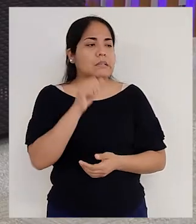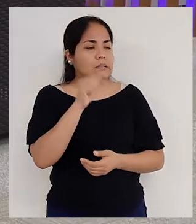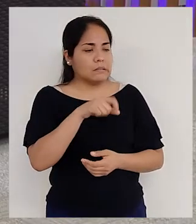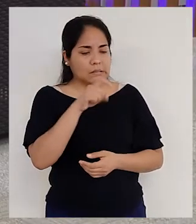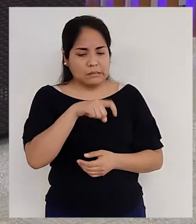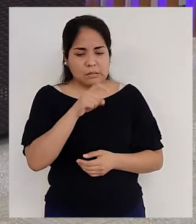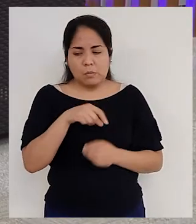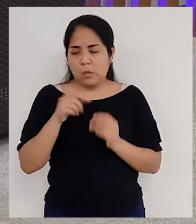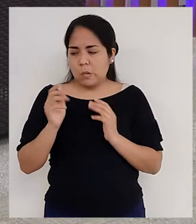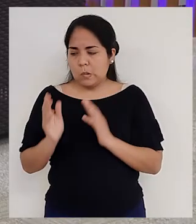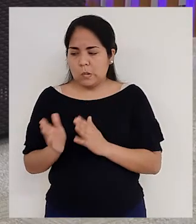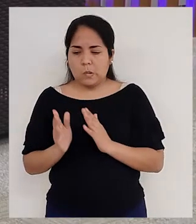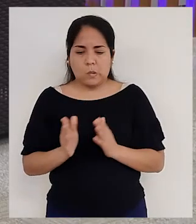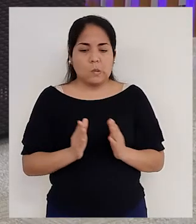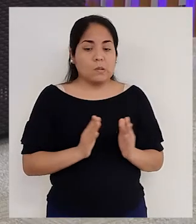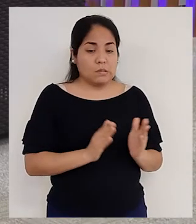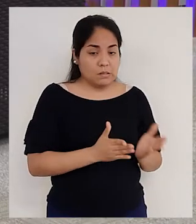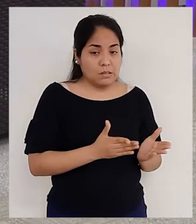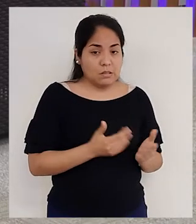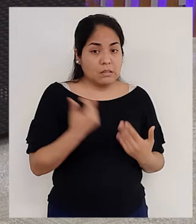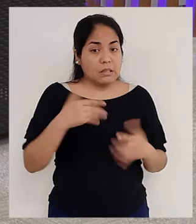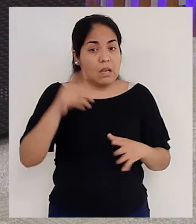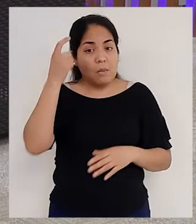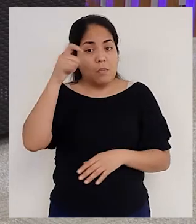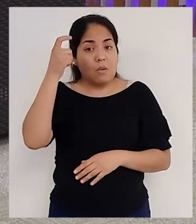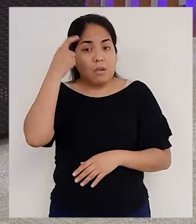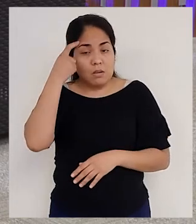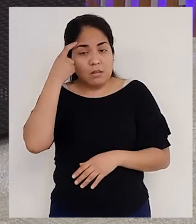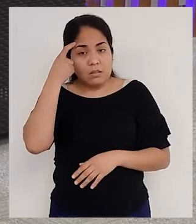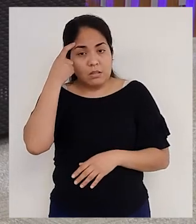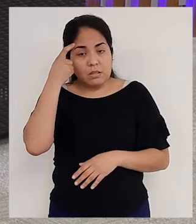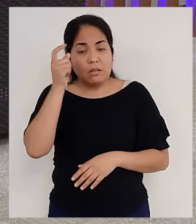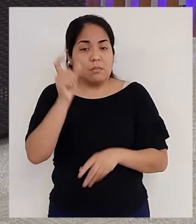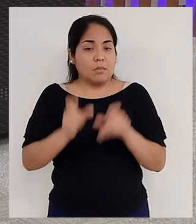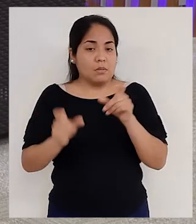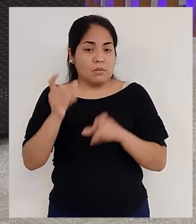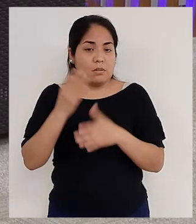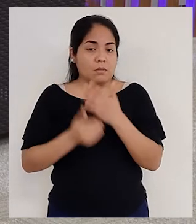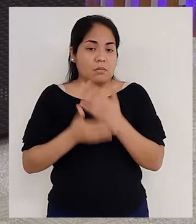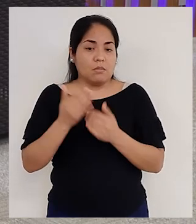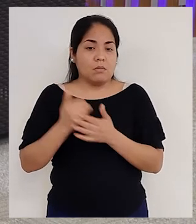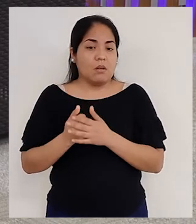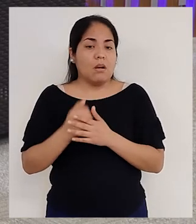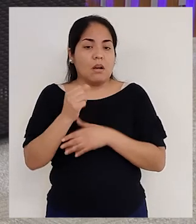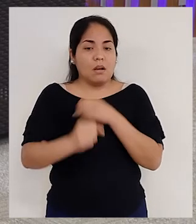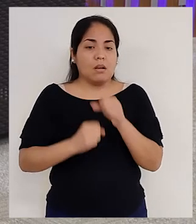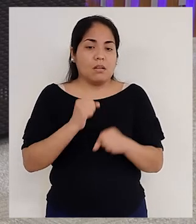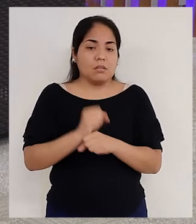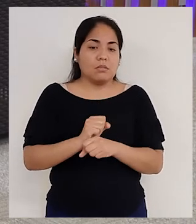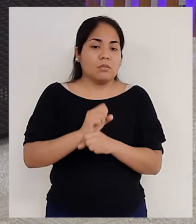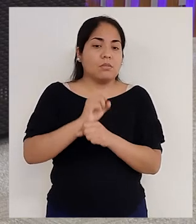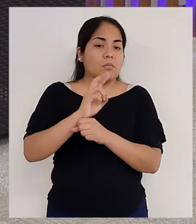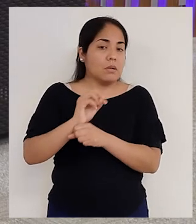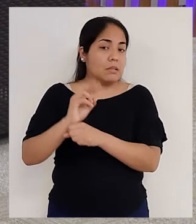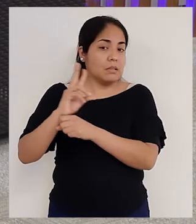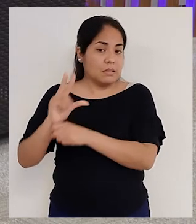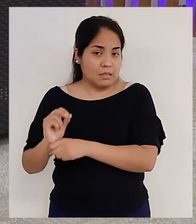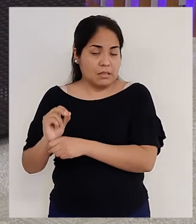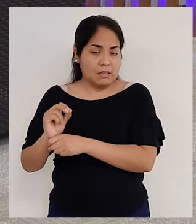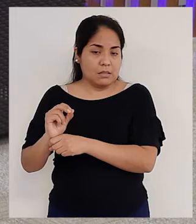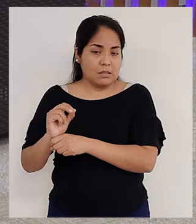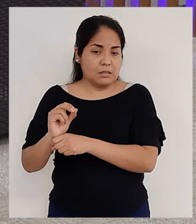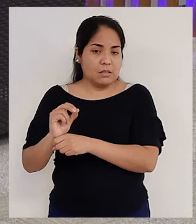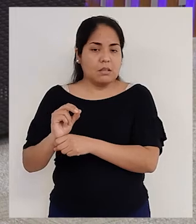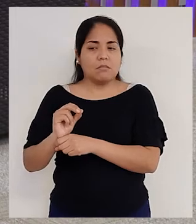idea en realidad es podernos ya ordenar, ahora que ya se dio la política nacional para las personas con discapacidad del 2030, ya ese